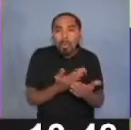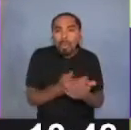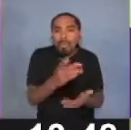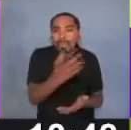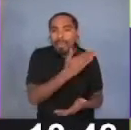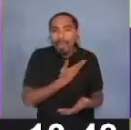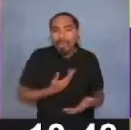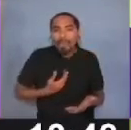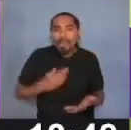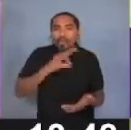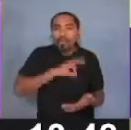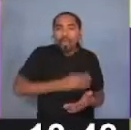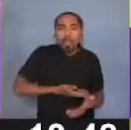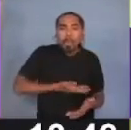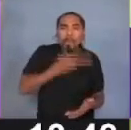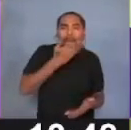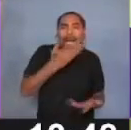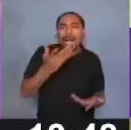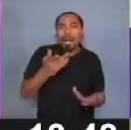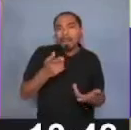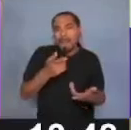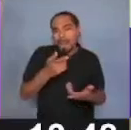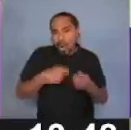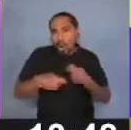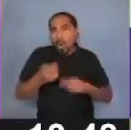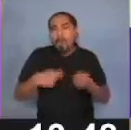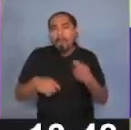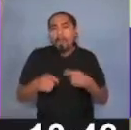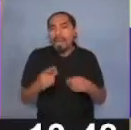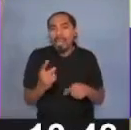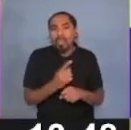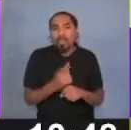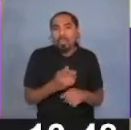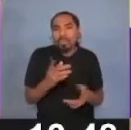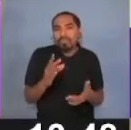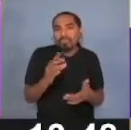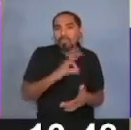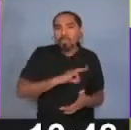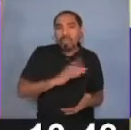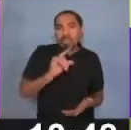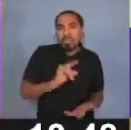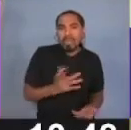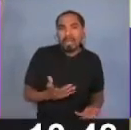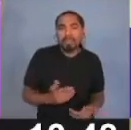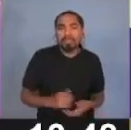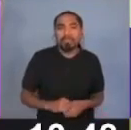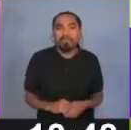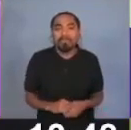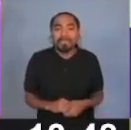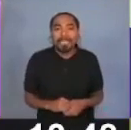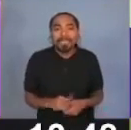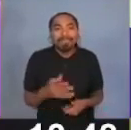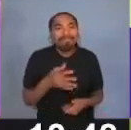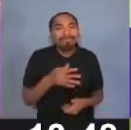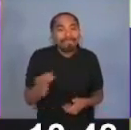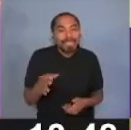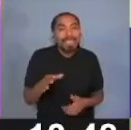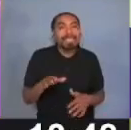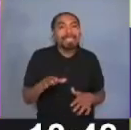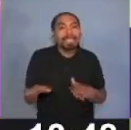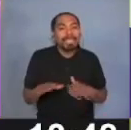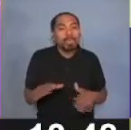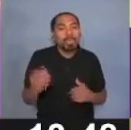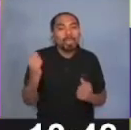hacerlo, cosa que la opinión pública también sepa qué es lo que está pasando, ministro. Bueno, obviamente la situación financiera siempre, digamos, tenemos